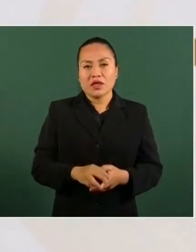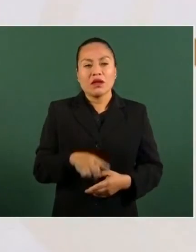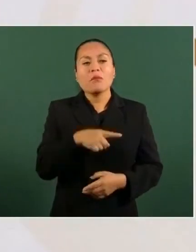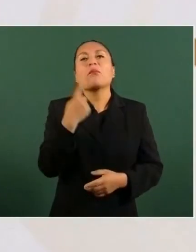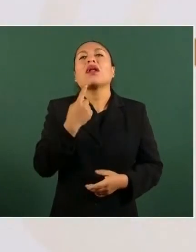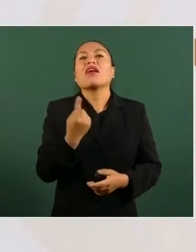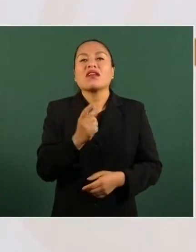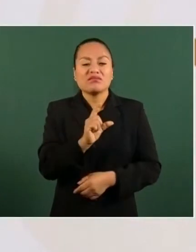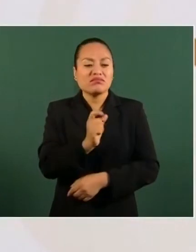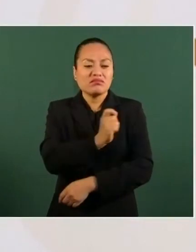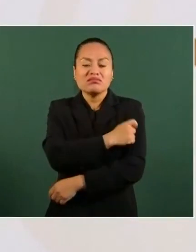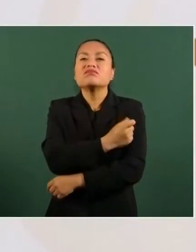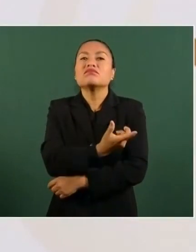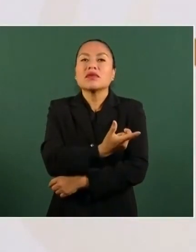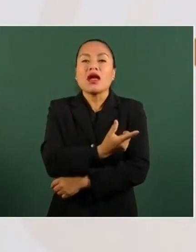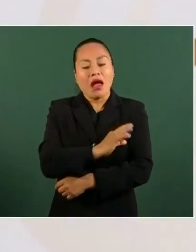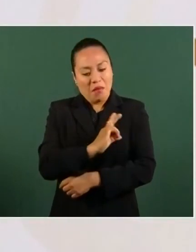protegerlos.